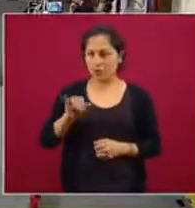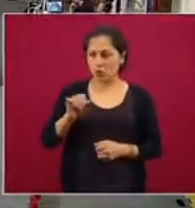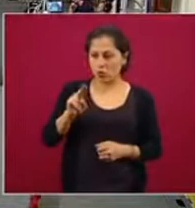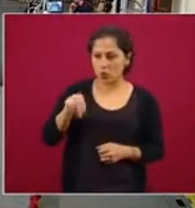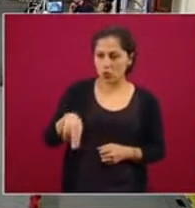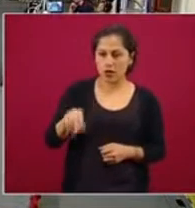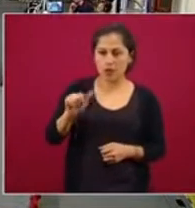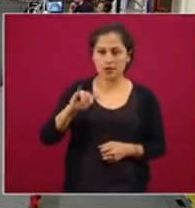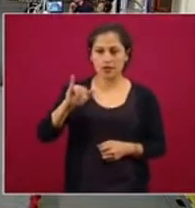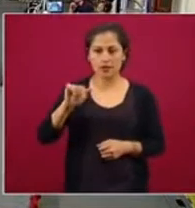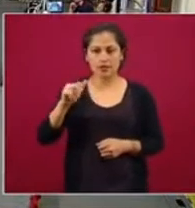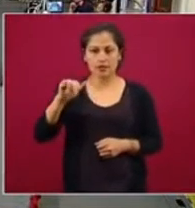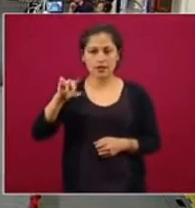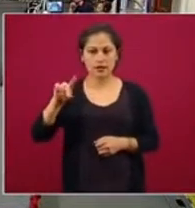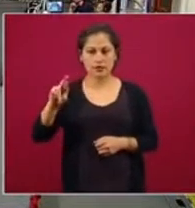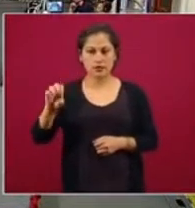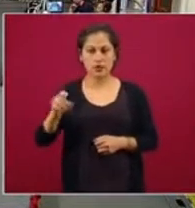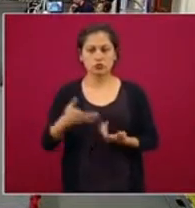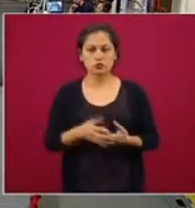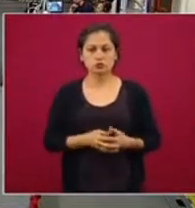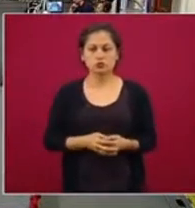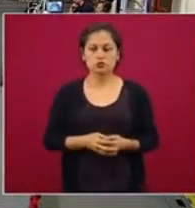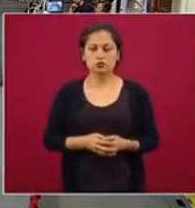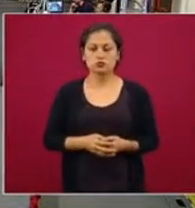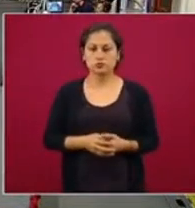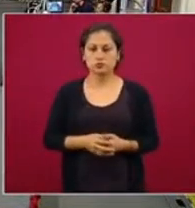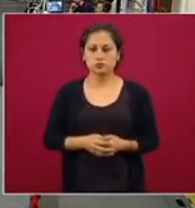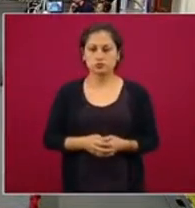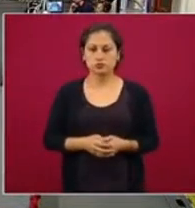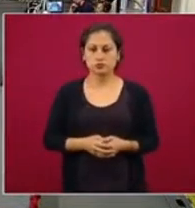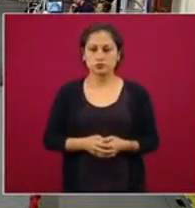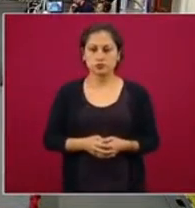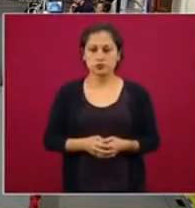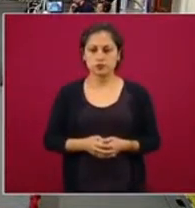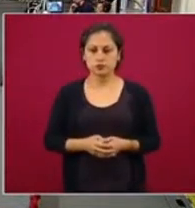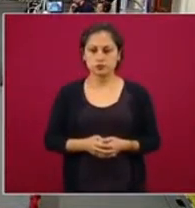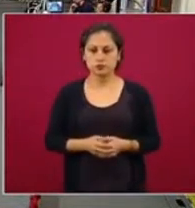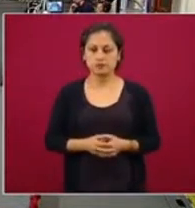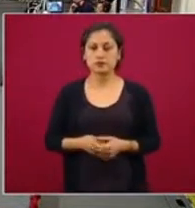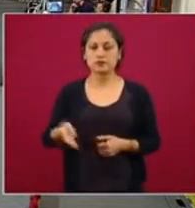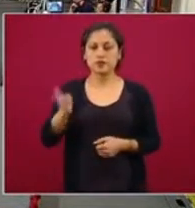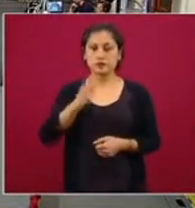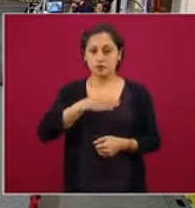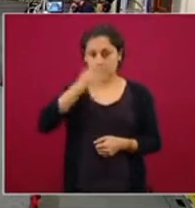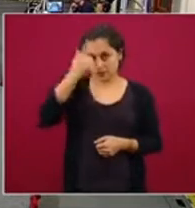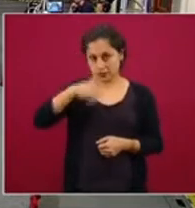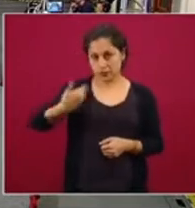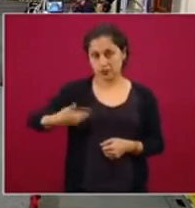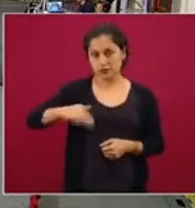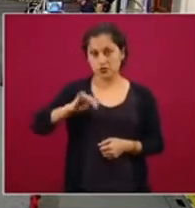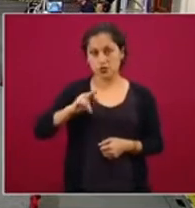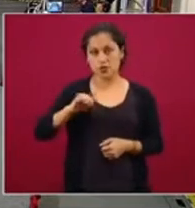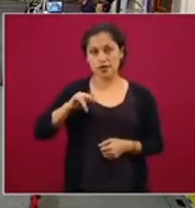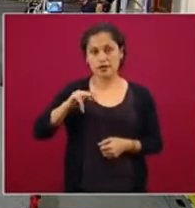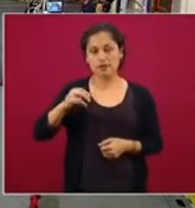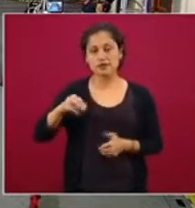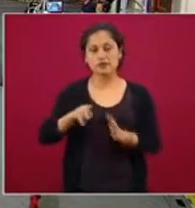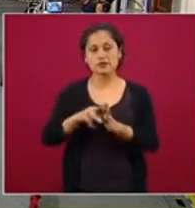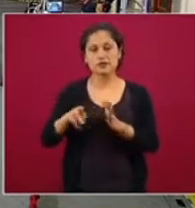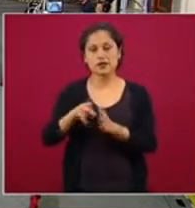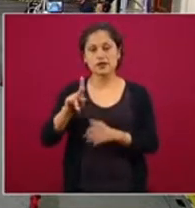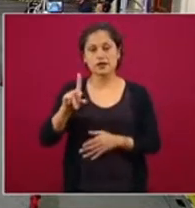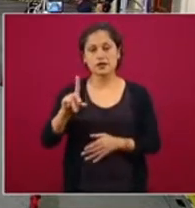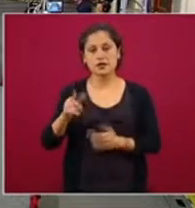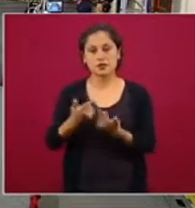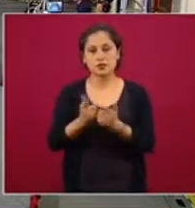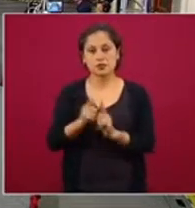Ahorita, pues cómo no. Dejemos a Juan y ahorita pase usted. Sí. Buenas noches, Juan Hernández del periódico Basta del Grupo Cantón.